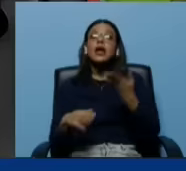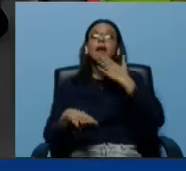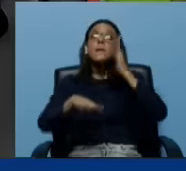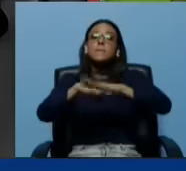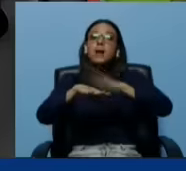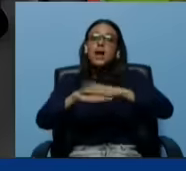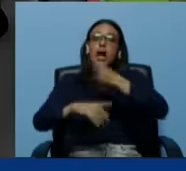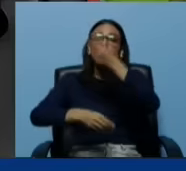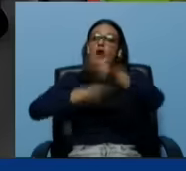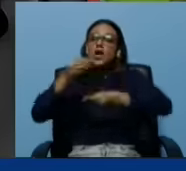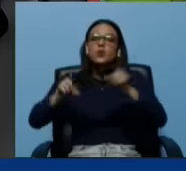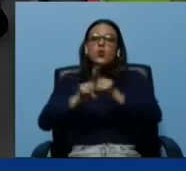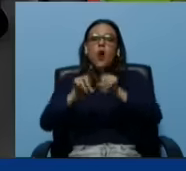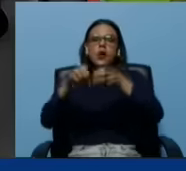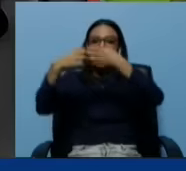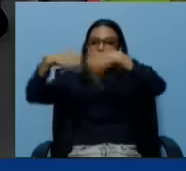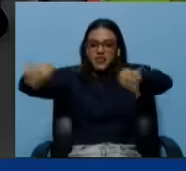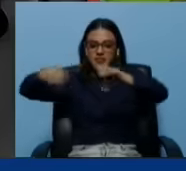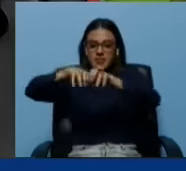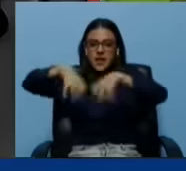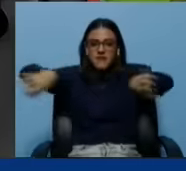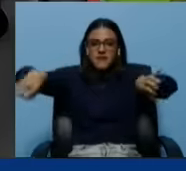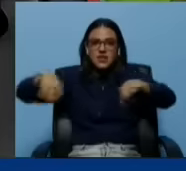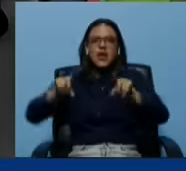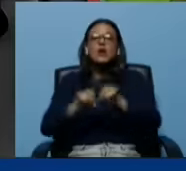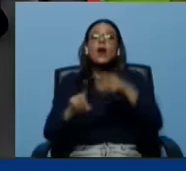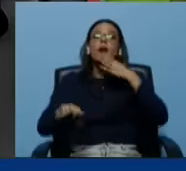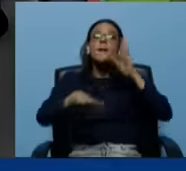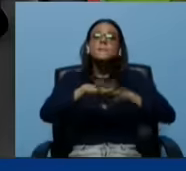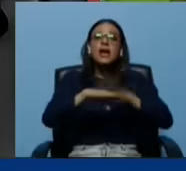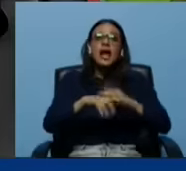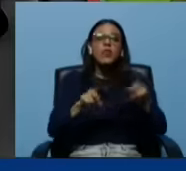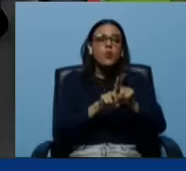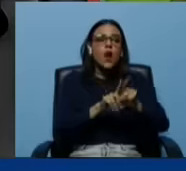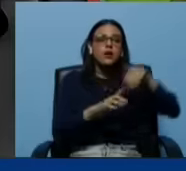pecados se dividen en los pecados mortales,